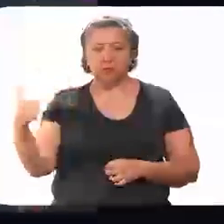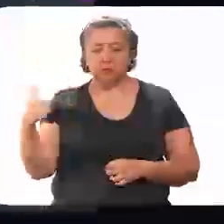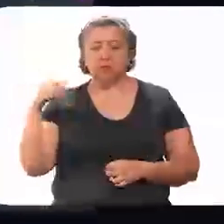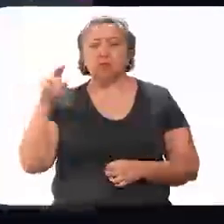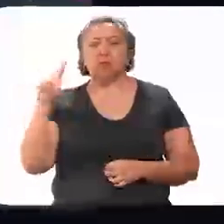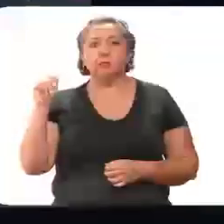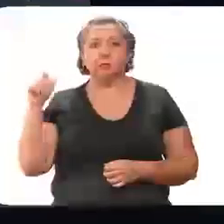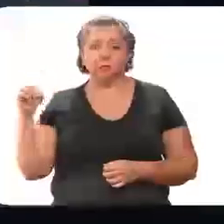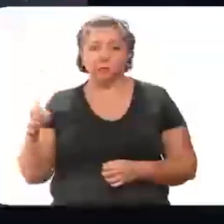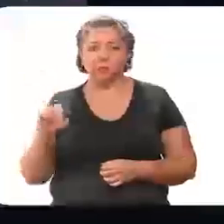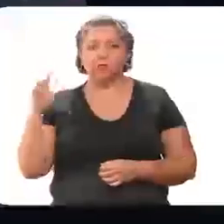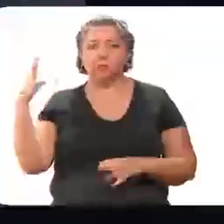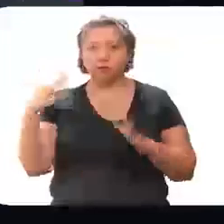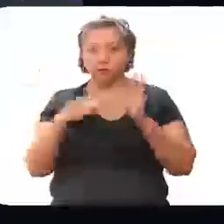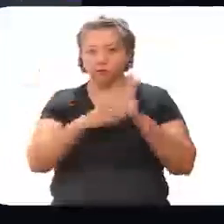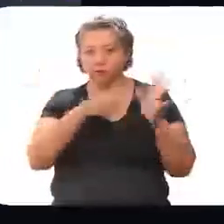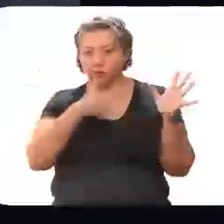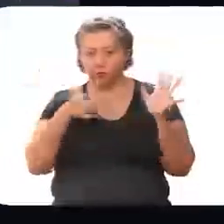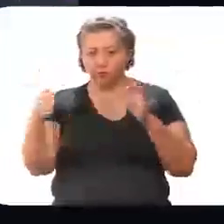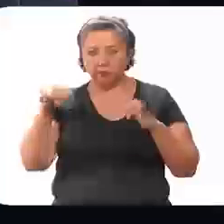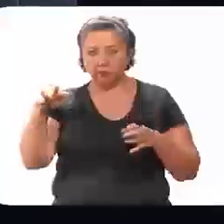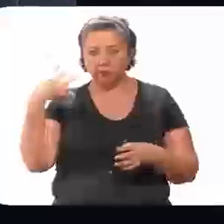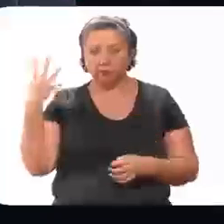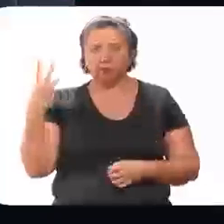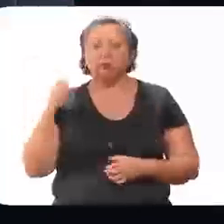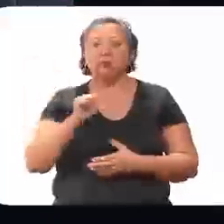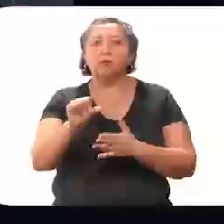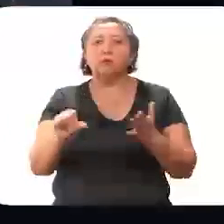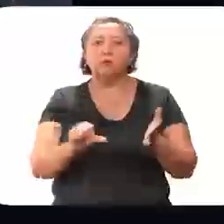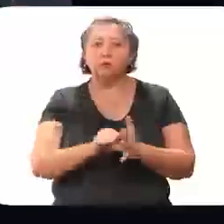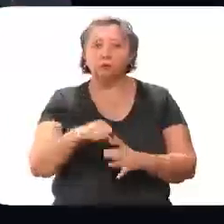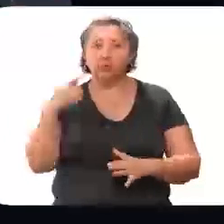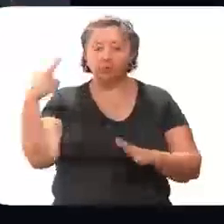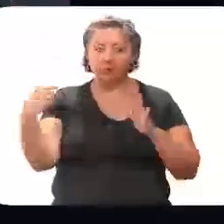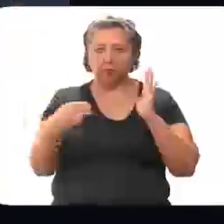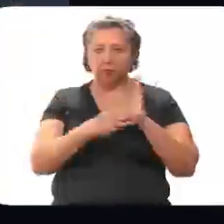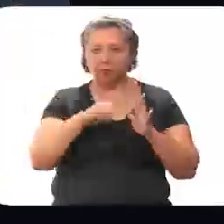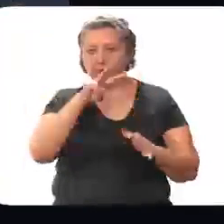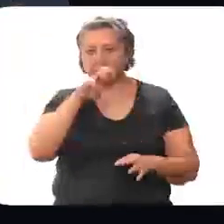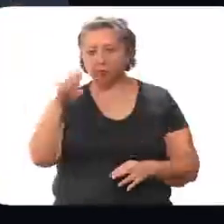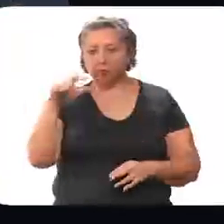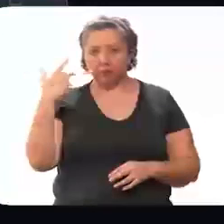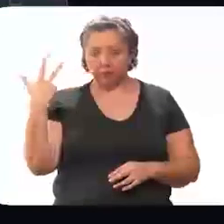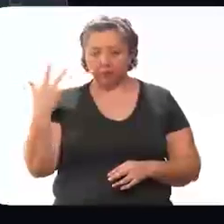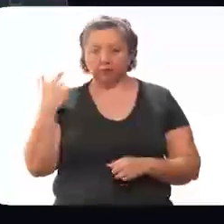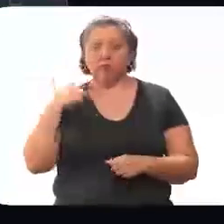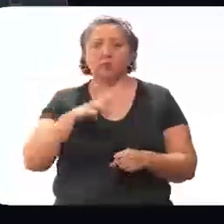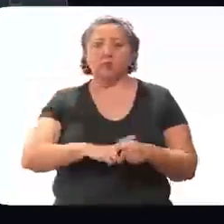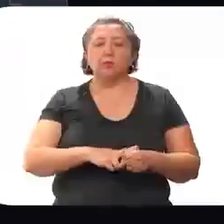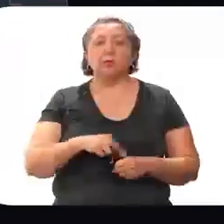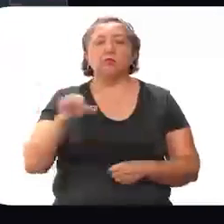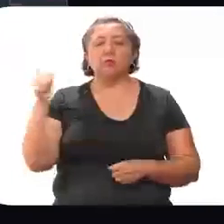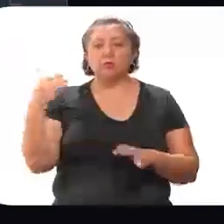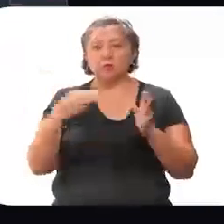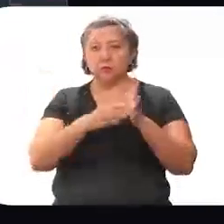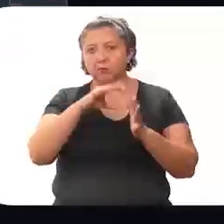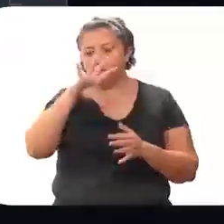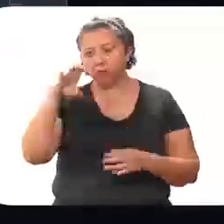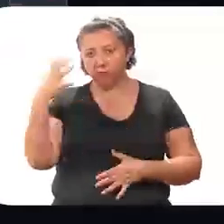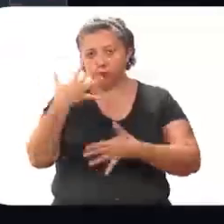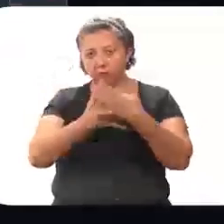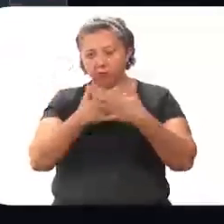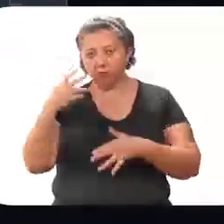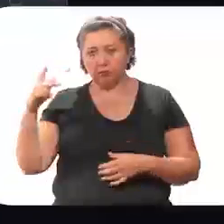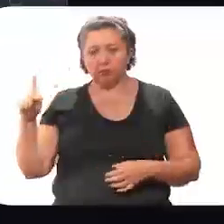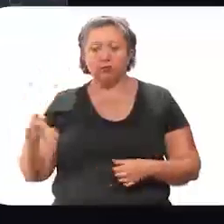11.686 en la zona oriente, 4.614 en la zona centro, 7.313 en la zona sur,